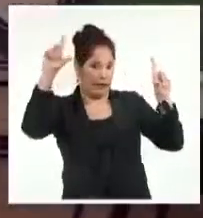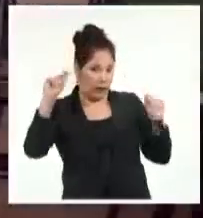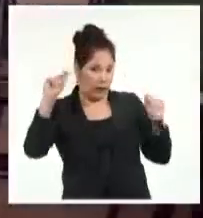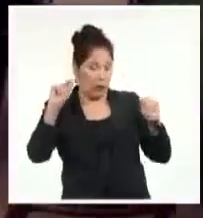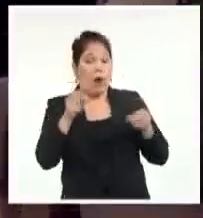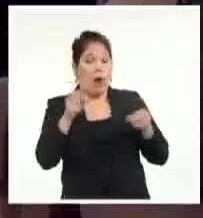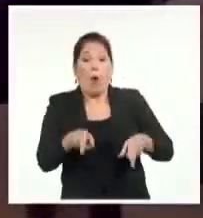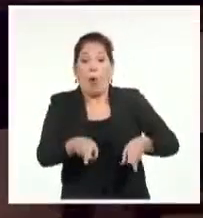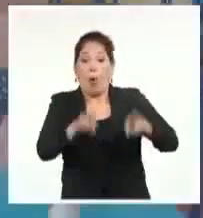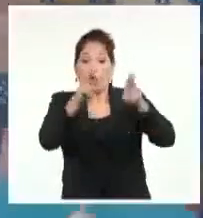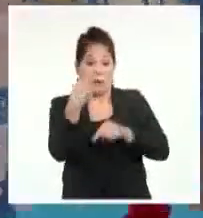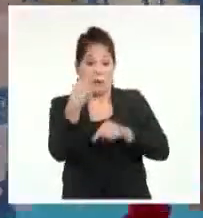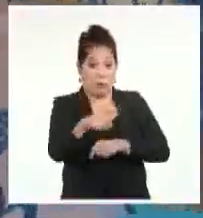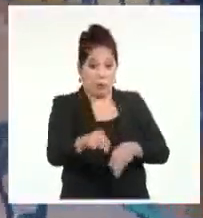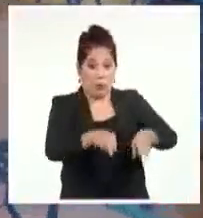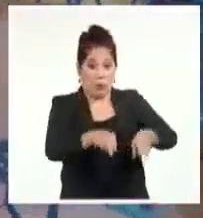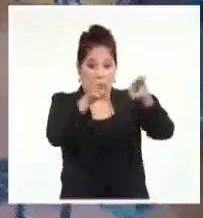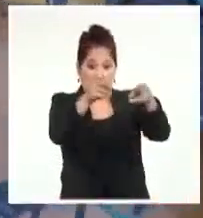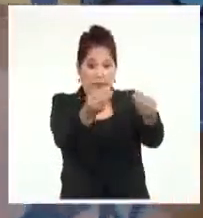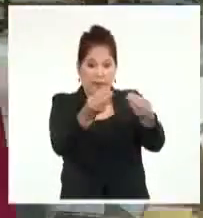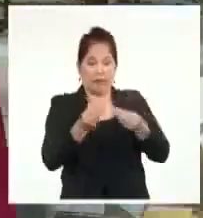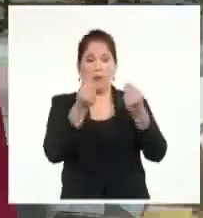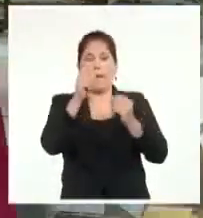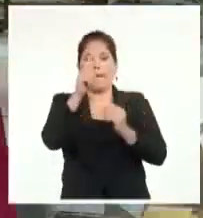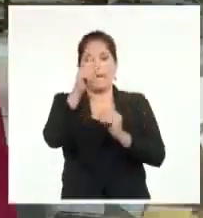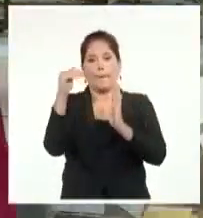los hoteles, reportaron